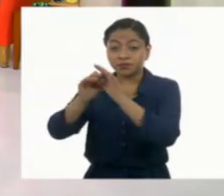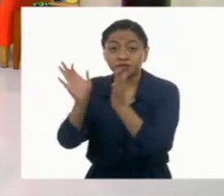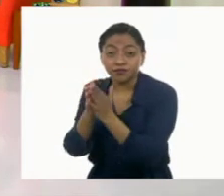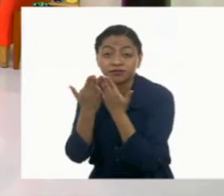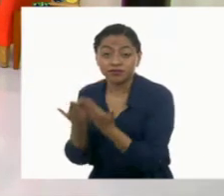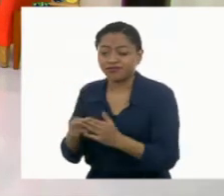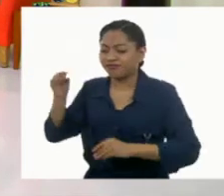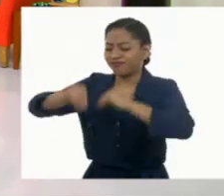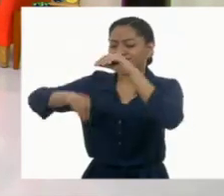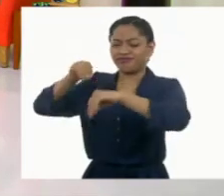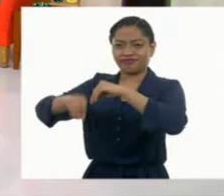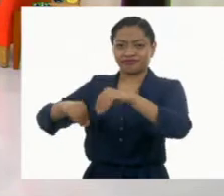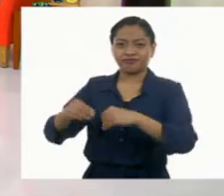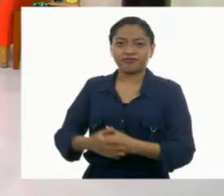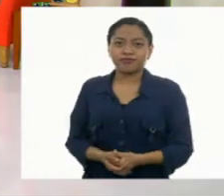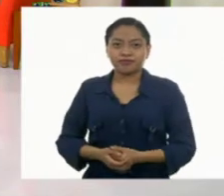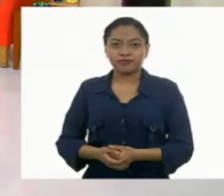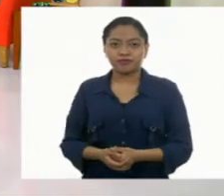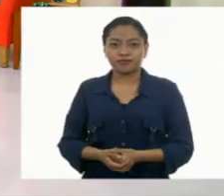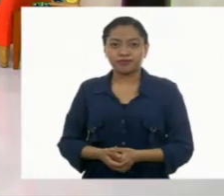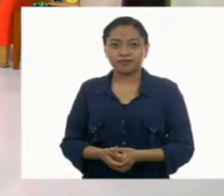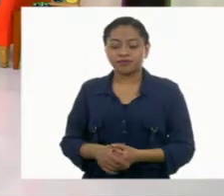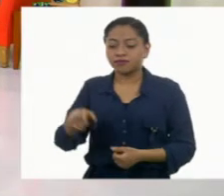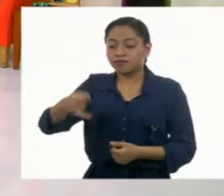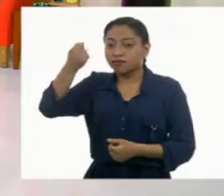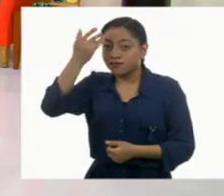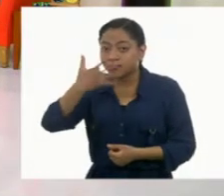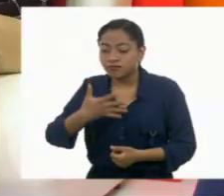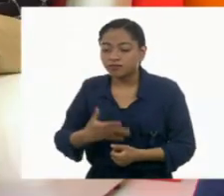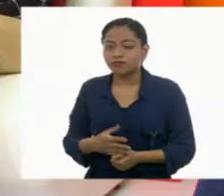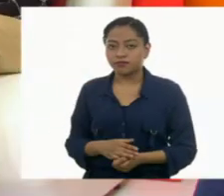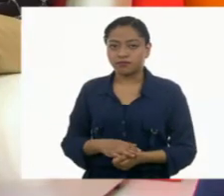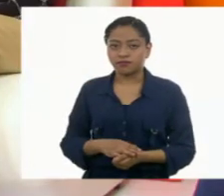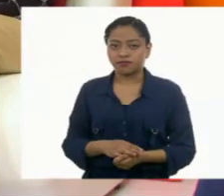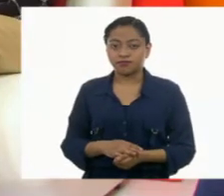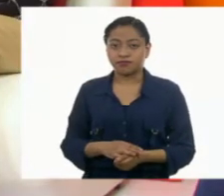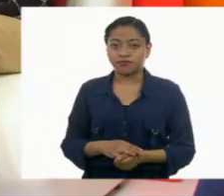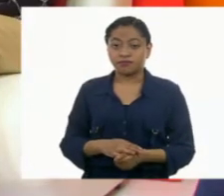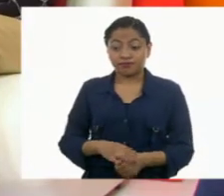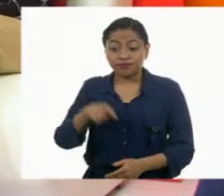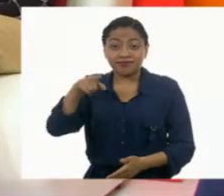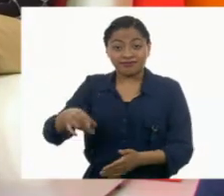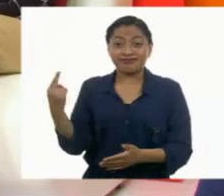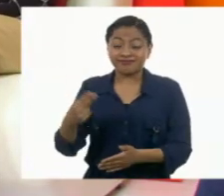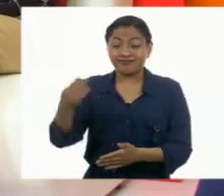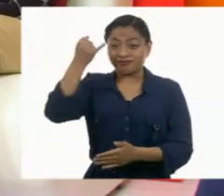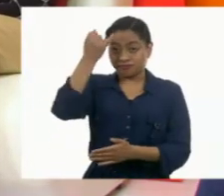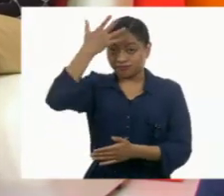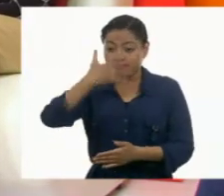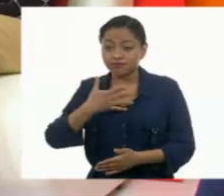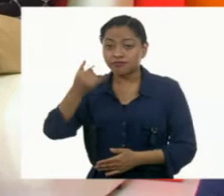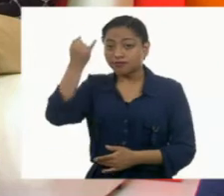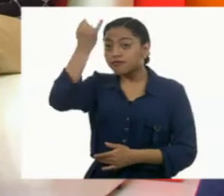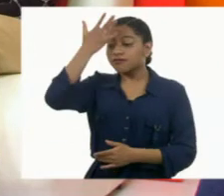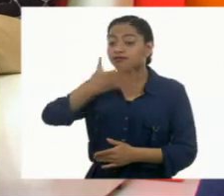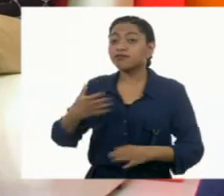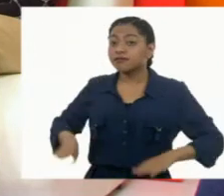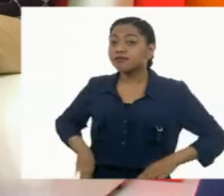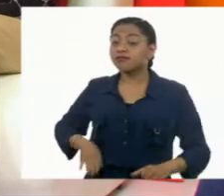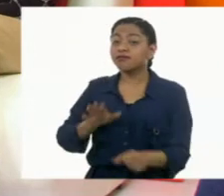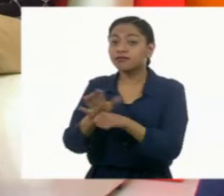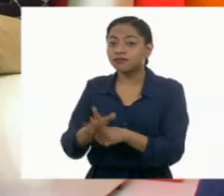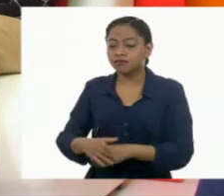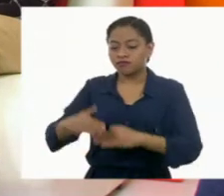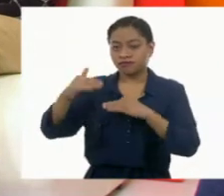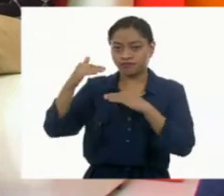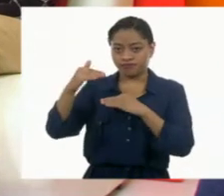que el trabajo que se puede hacer, es el cuidado de las imágenes. Si viene un texto, vamos a poner una imagen, tiene que tener como mínimo